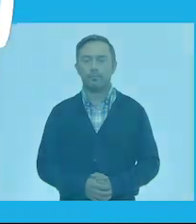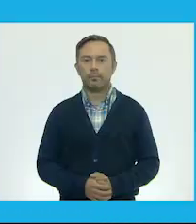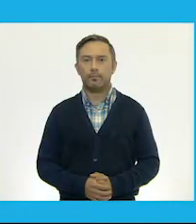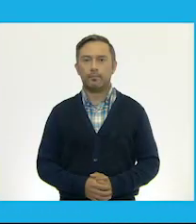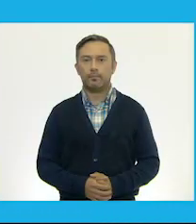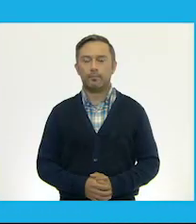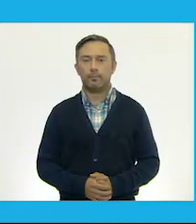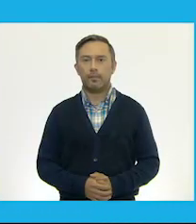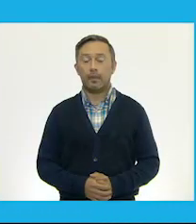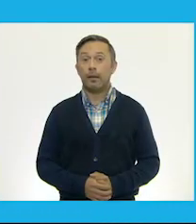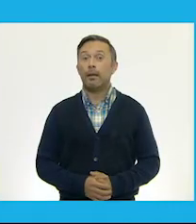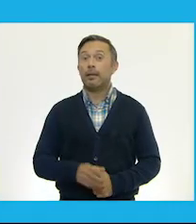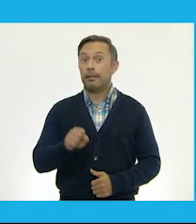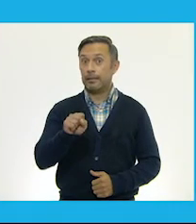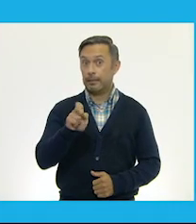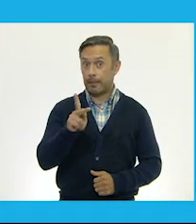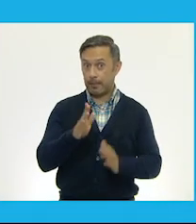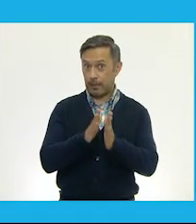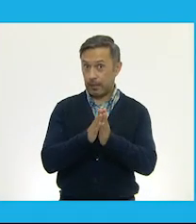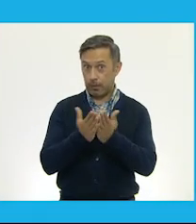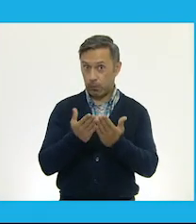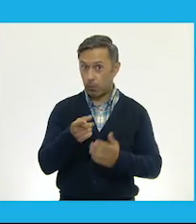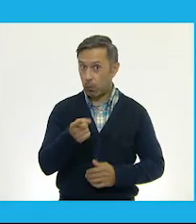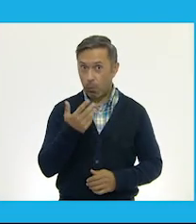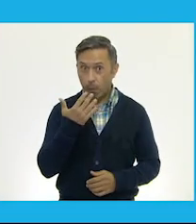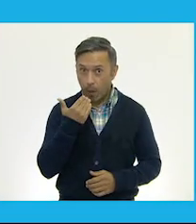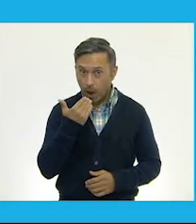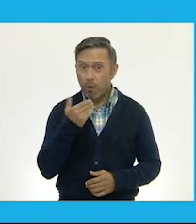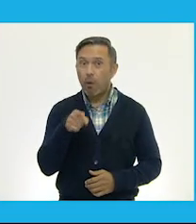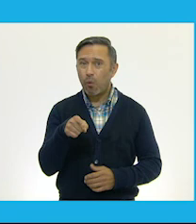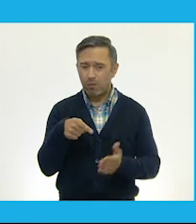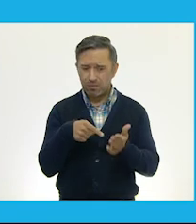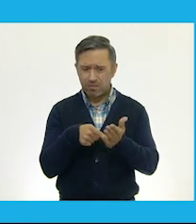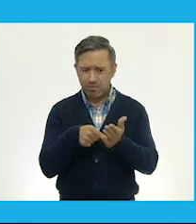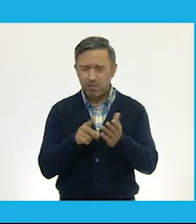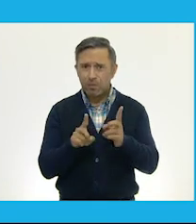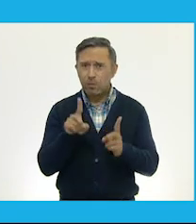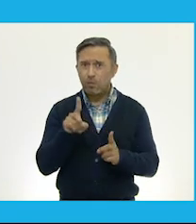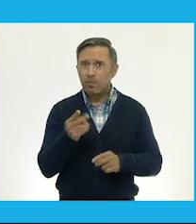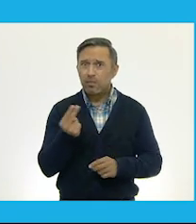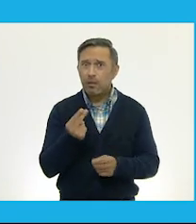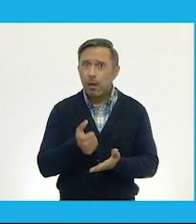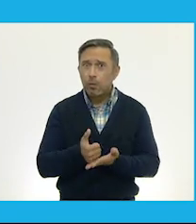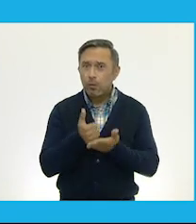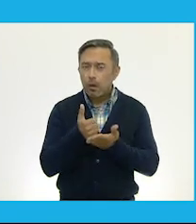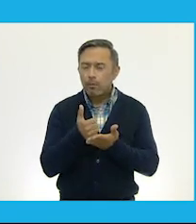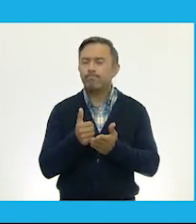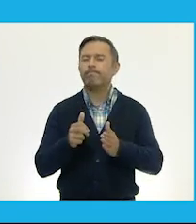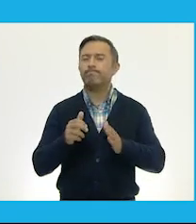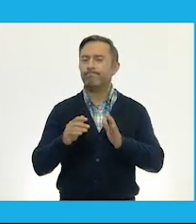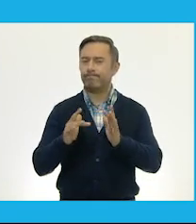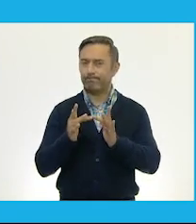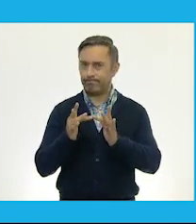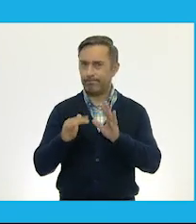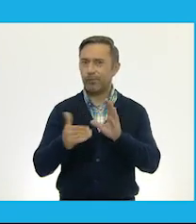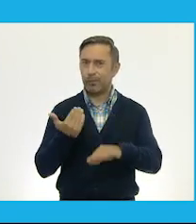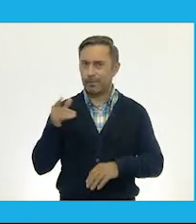Si no tienes el libro de texto o necesitas ayuda para resolver tus dudas, contáctanos.